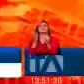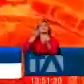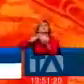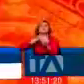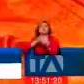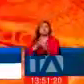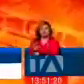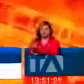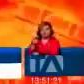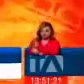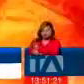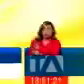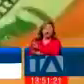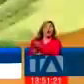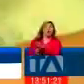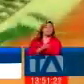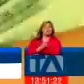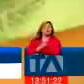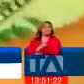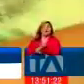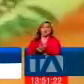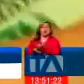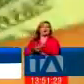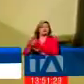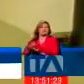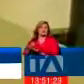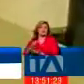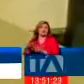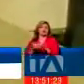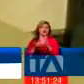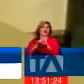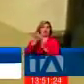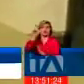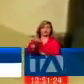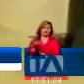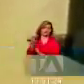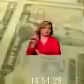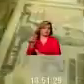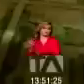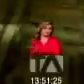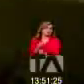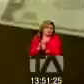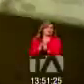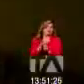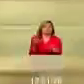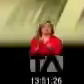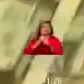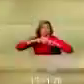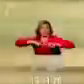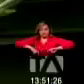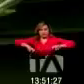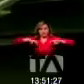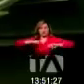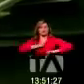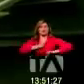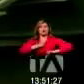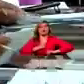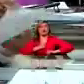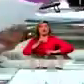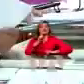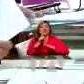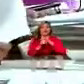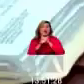perseguir y actuar sobre los bienes de origen ilícito, más no en las personas, para lo cual se realizará una investigación patrimonial de hasta